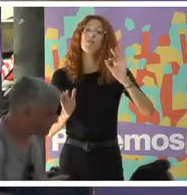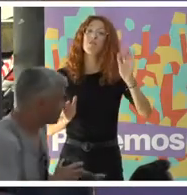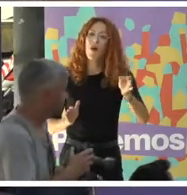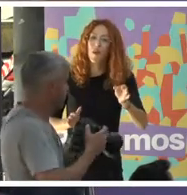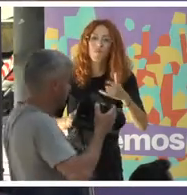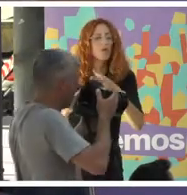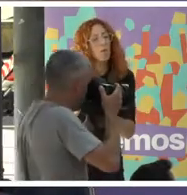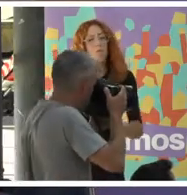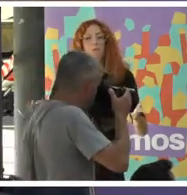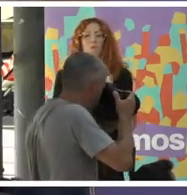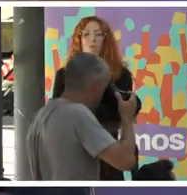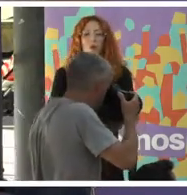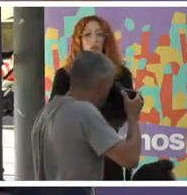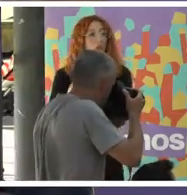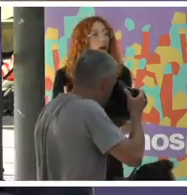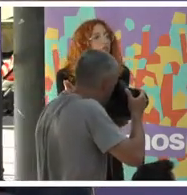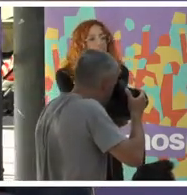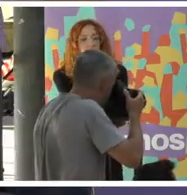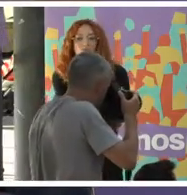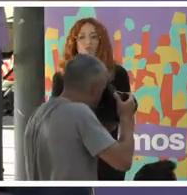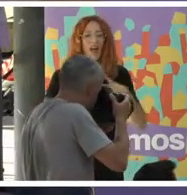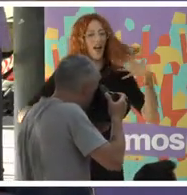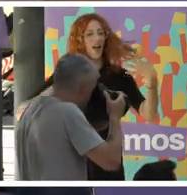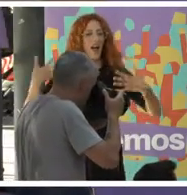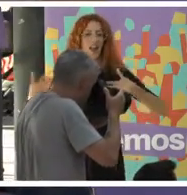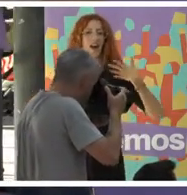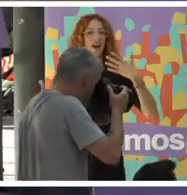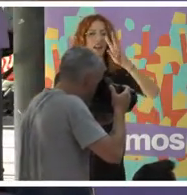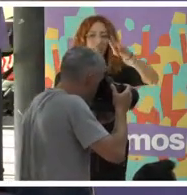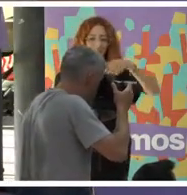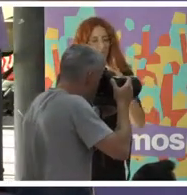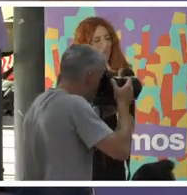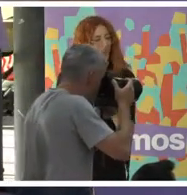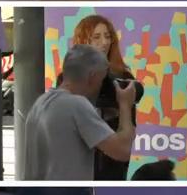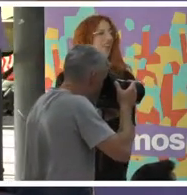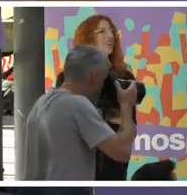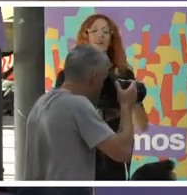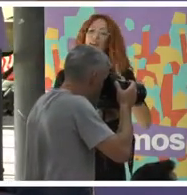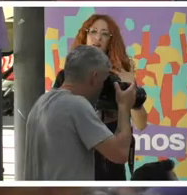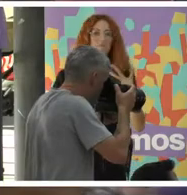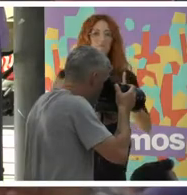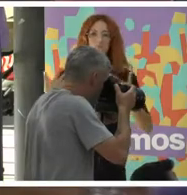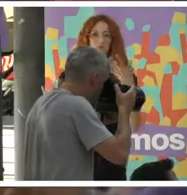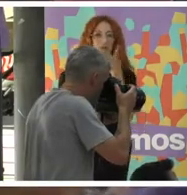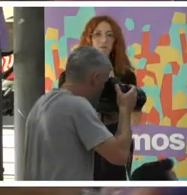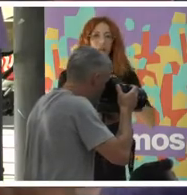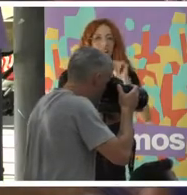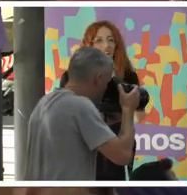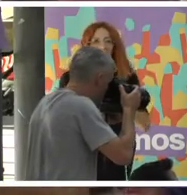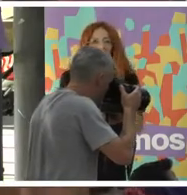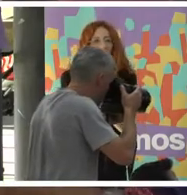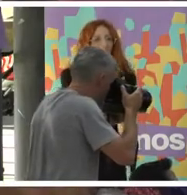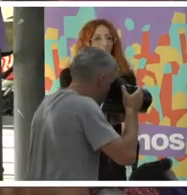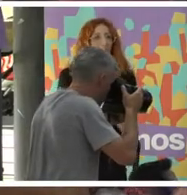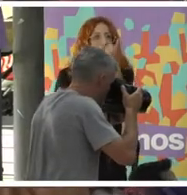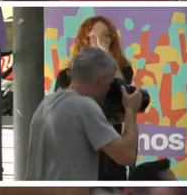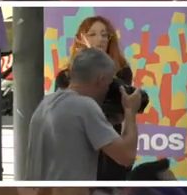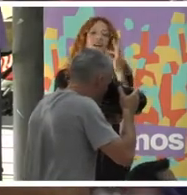Esa potencialidad y esa alegría a raudales. Qué gusto, compañeros y compañeras, de verdad.